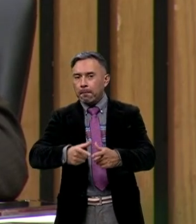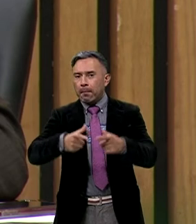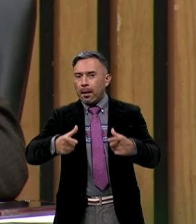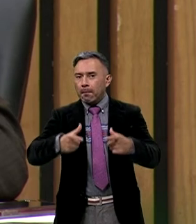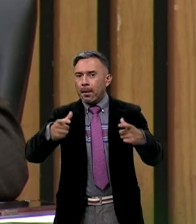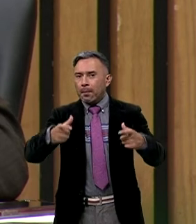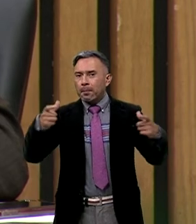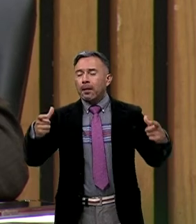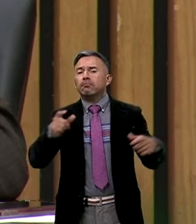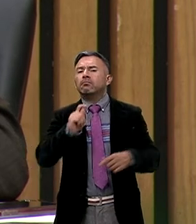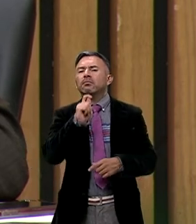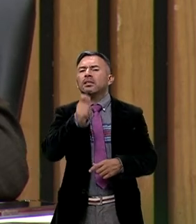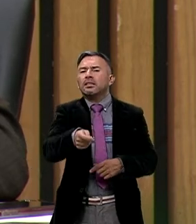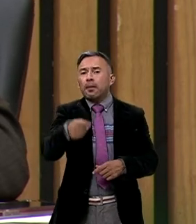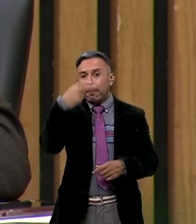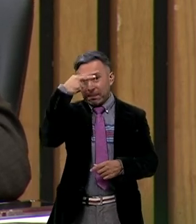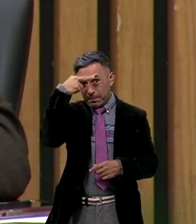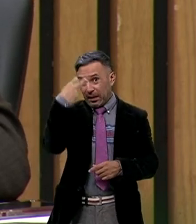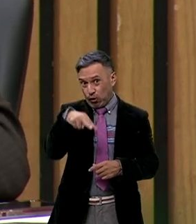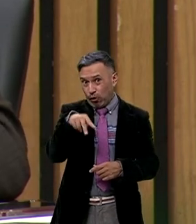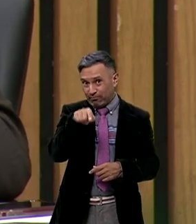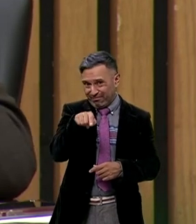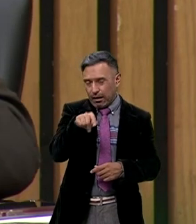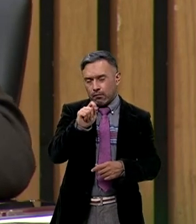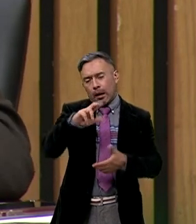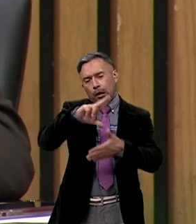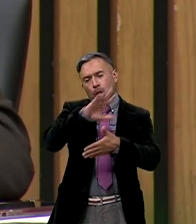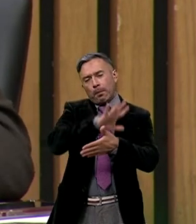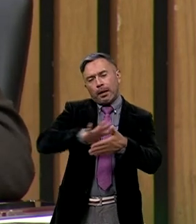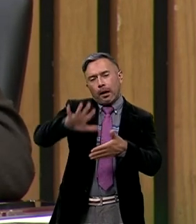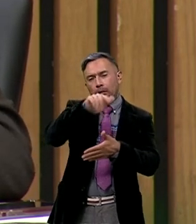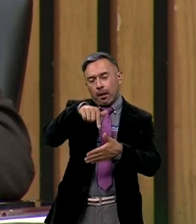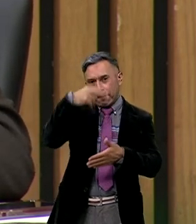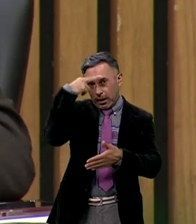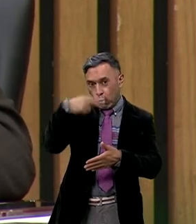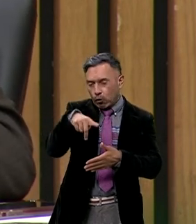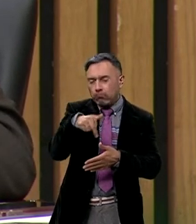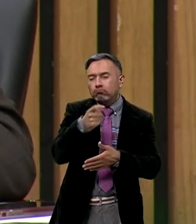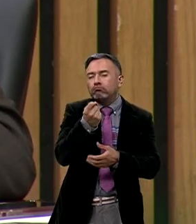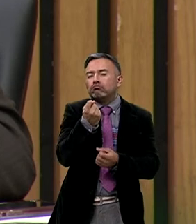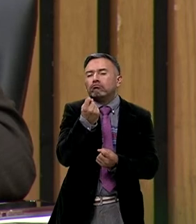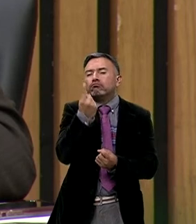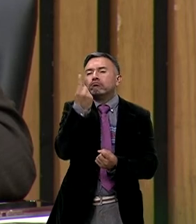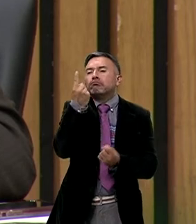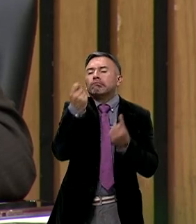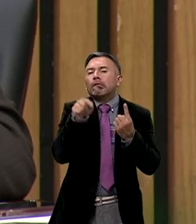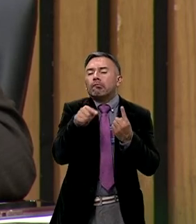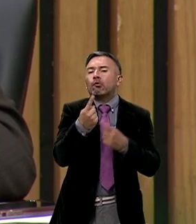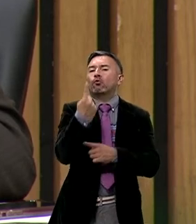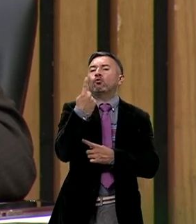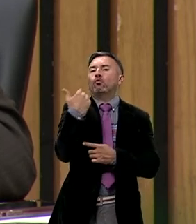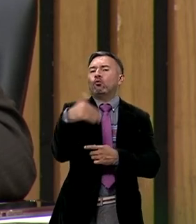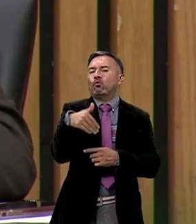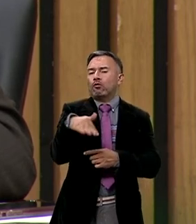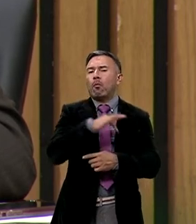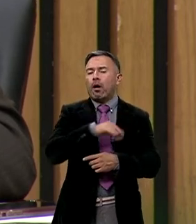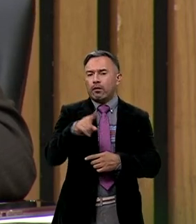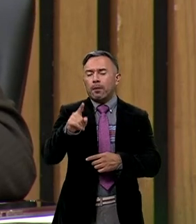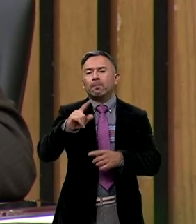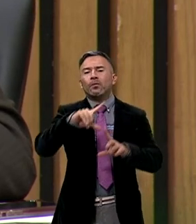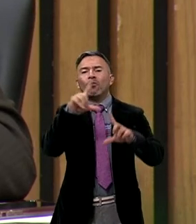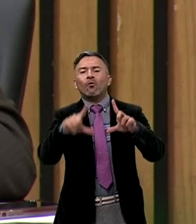méxico es de los pocos países en latinoamérica que ha realizado este acto de democracia real y participativo a nivel